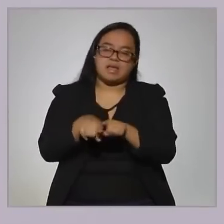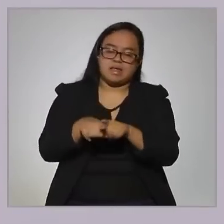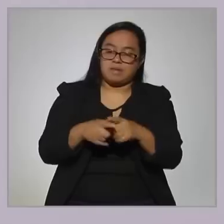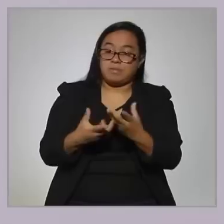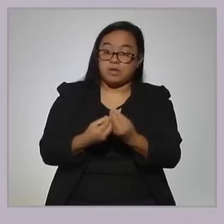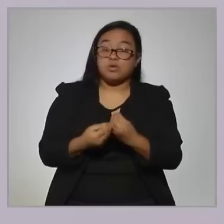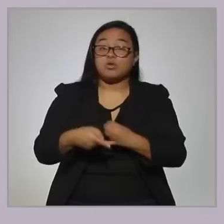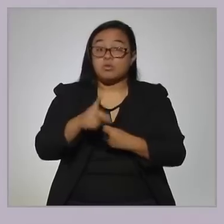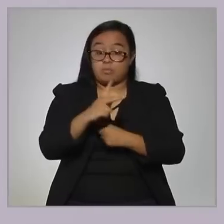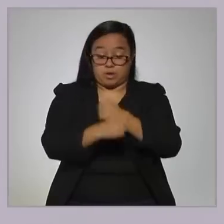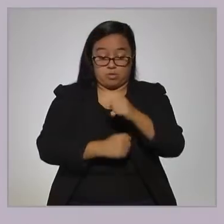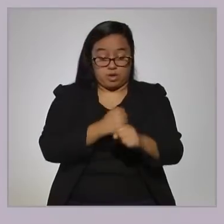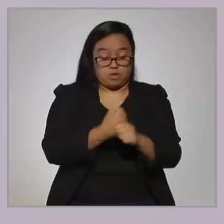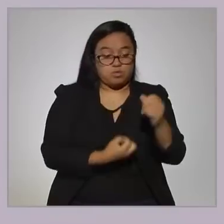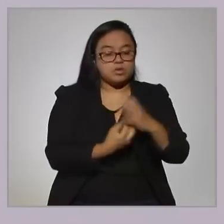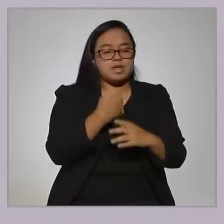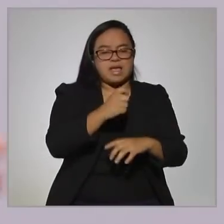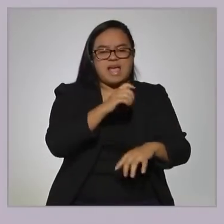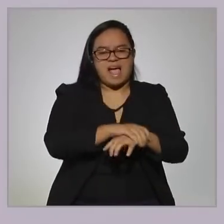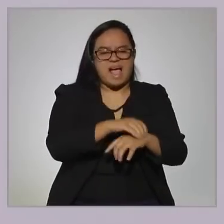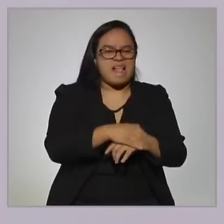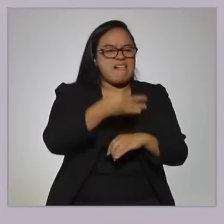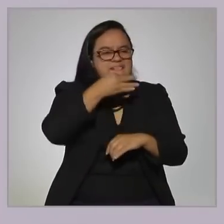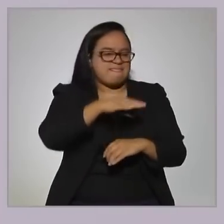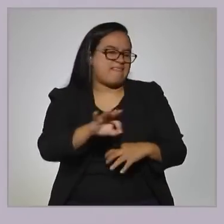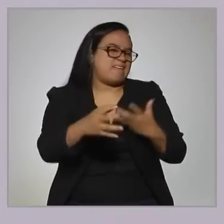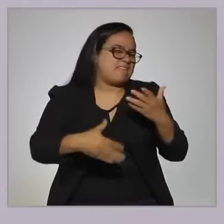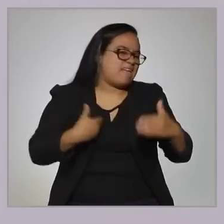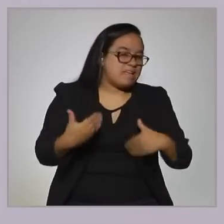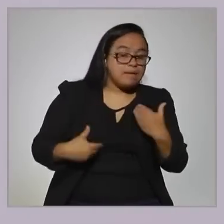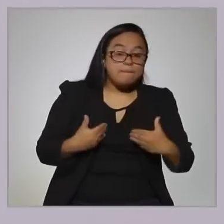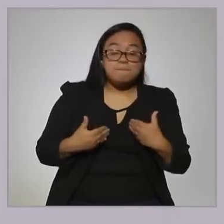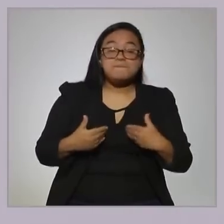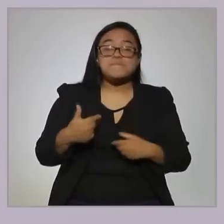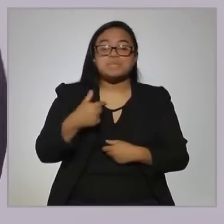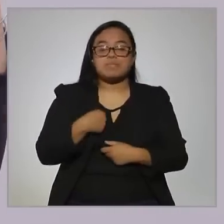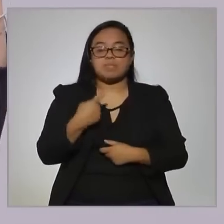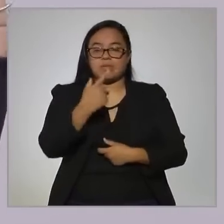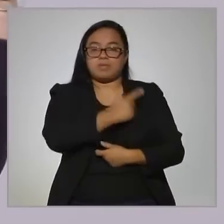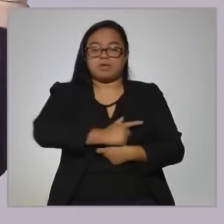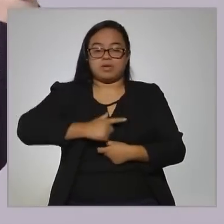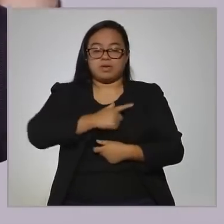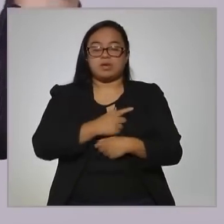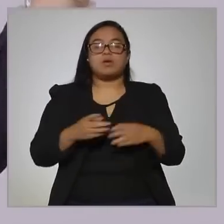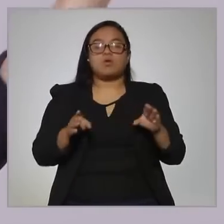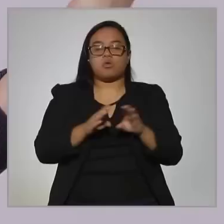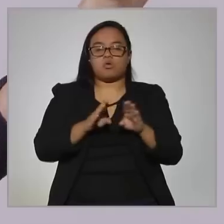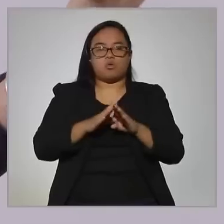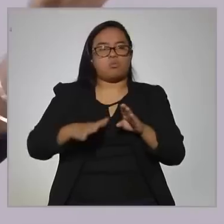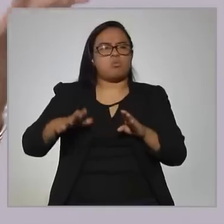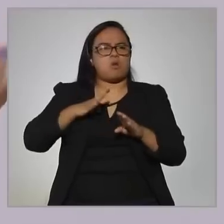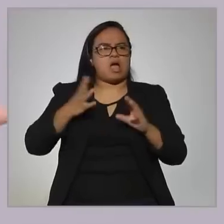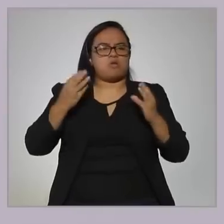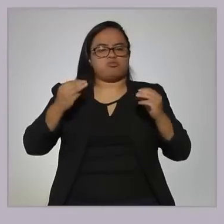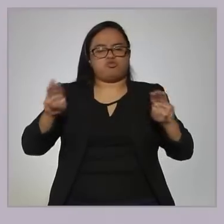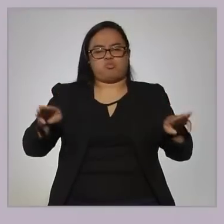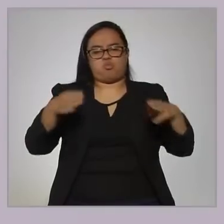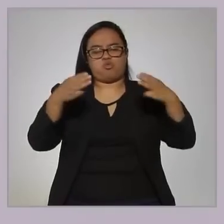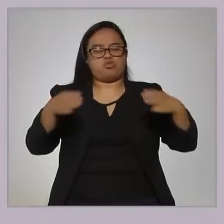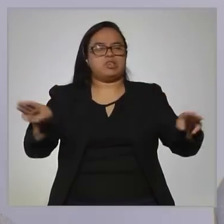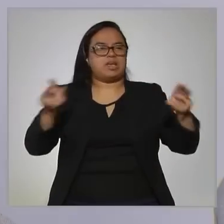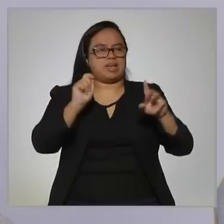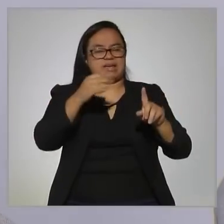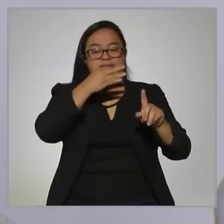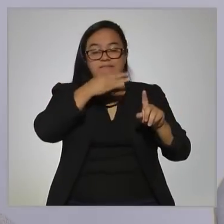pero Año Nuevo es para convivir con tus amigos y echar relajo, ¿no? A mí lo que me gusta también es todo este paisaje sonoro que hay alrededor de esta